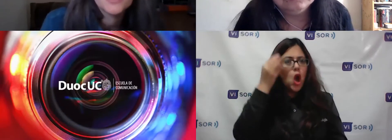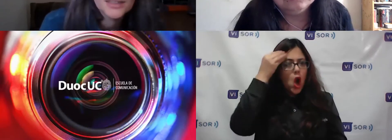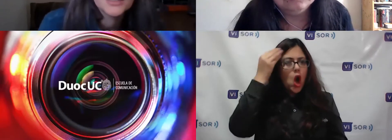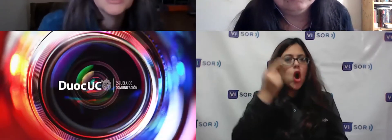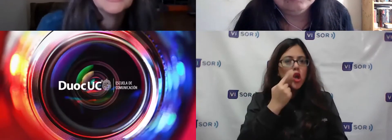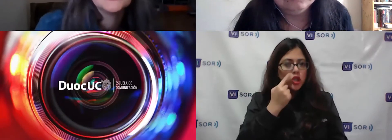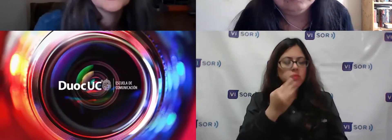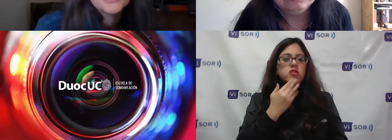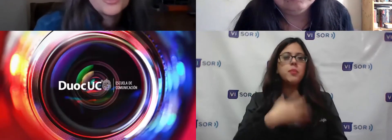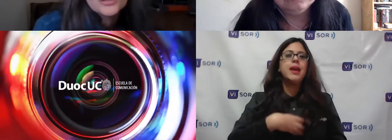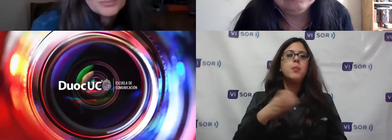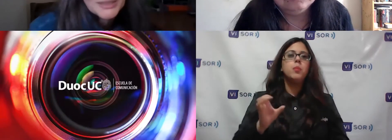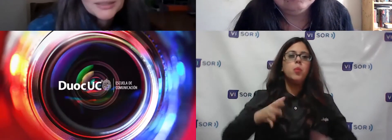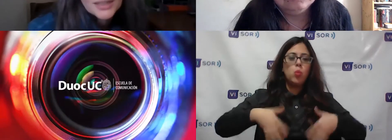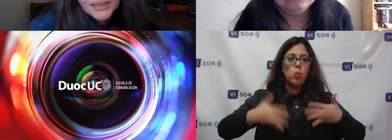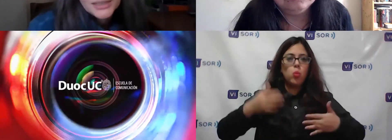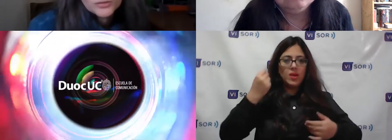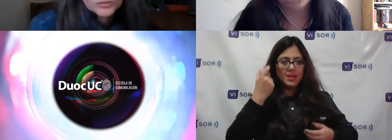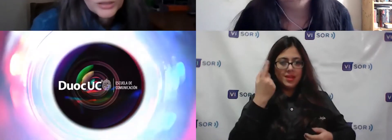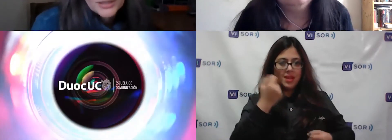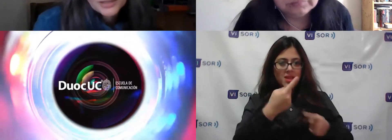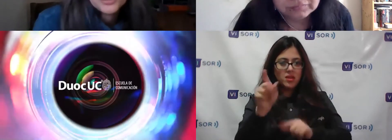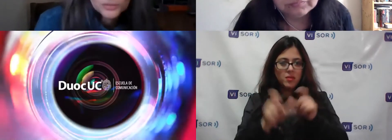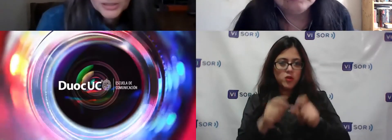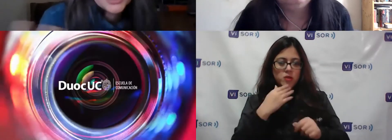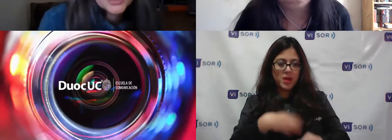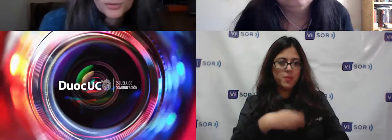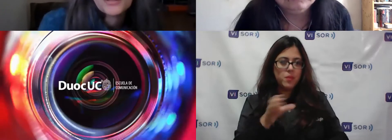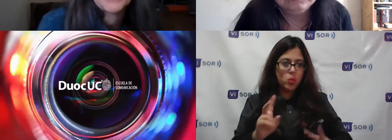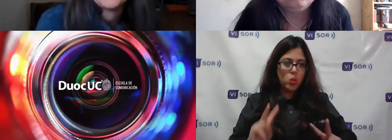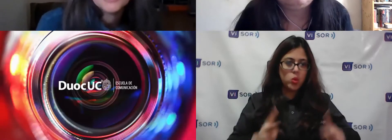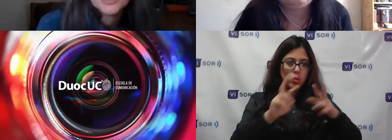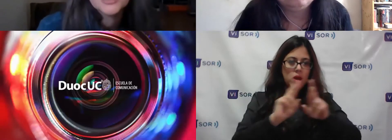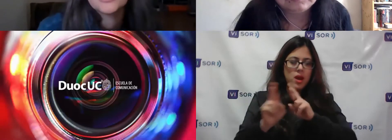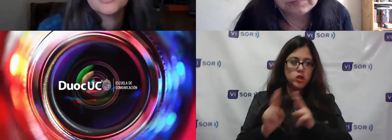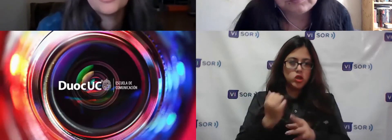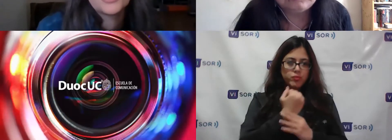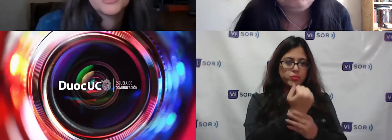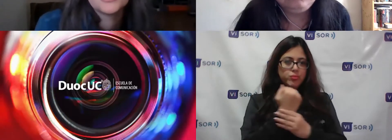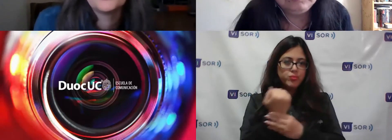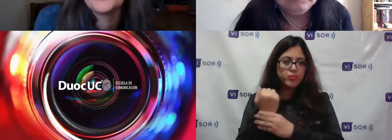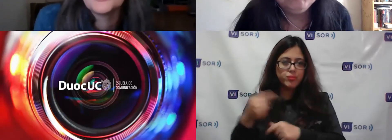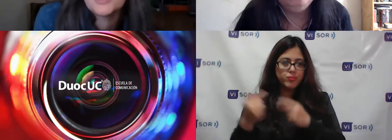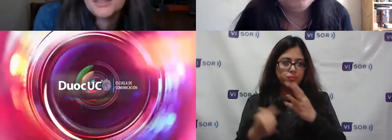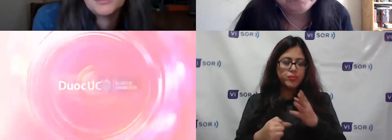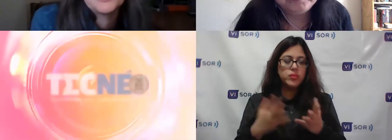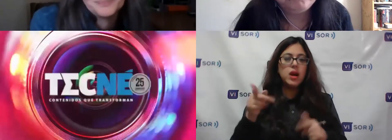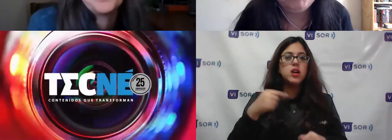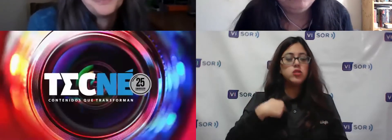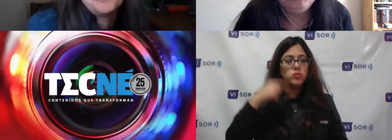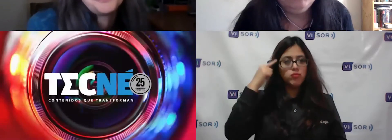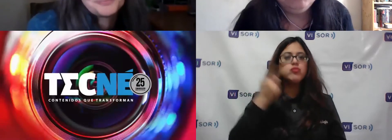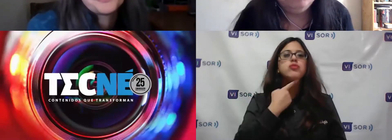ganas de entender al otro empatizar y construir relaciones colaborativas etcétera creo que muy interesante